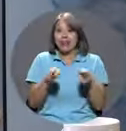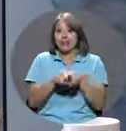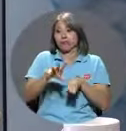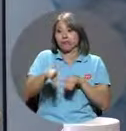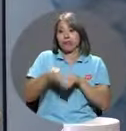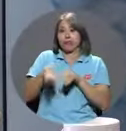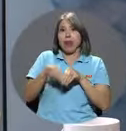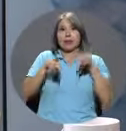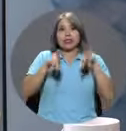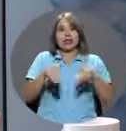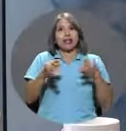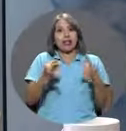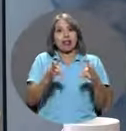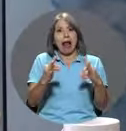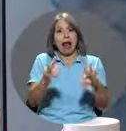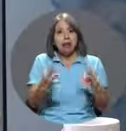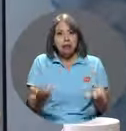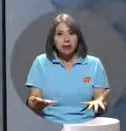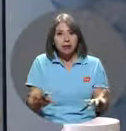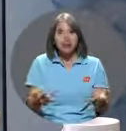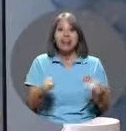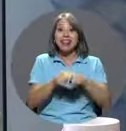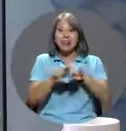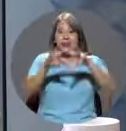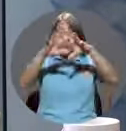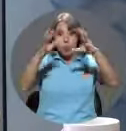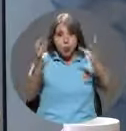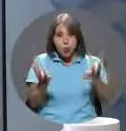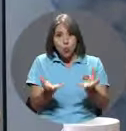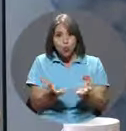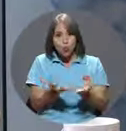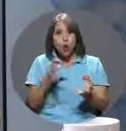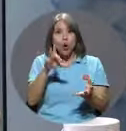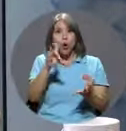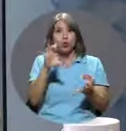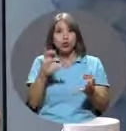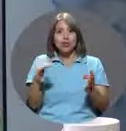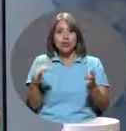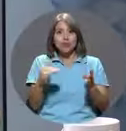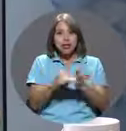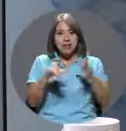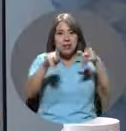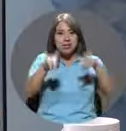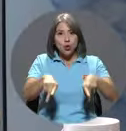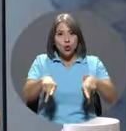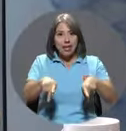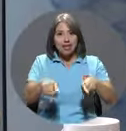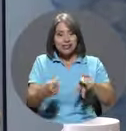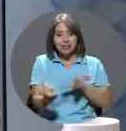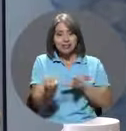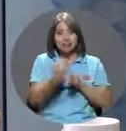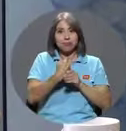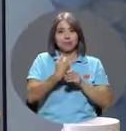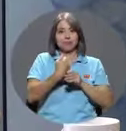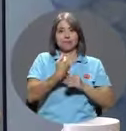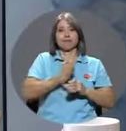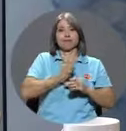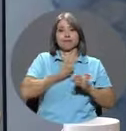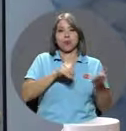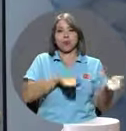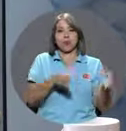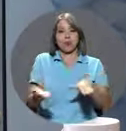programa, 800 mil personas logran cometer suicidio. Nos hablan de que es la segunda causa de muerte entre